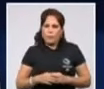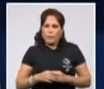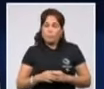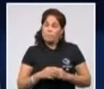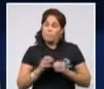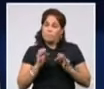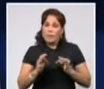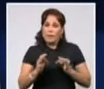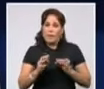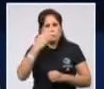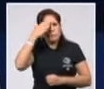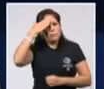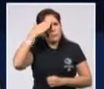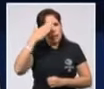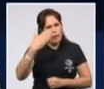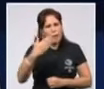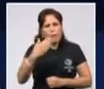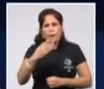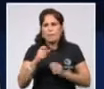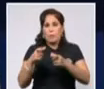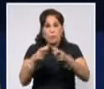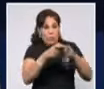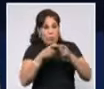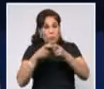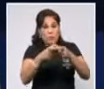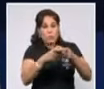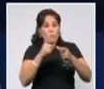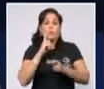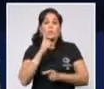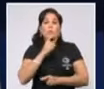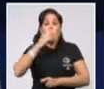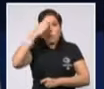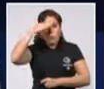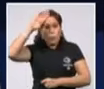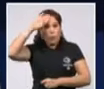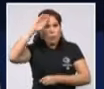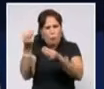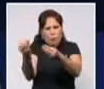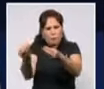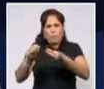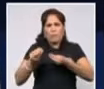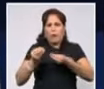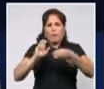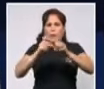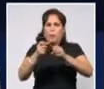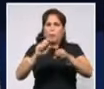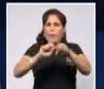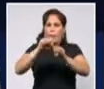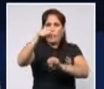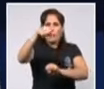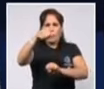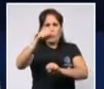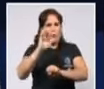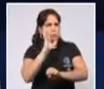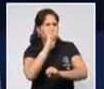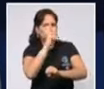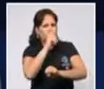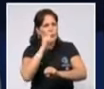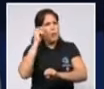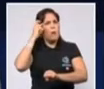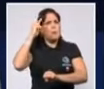Realmente agradecemos mucho el gesto que tuvieron ayer, y lo que es importante, porque a veces uno